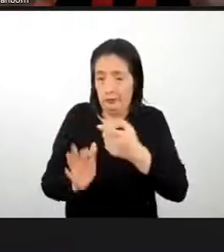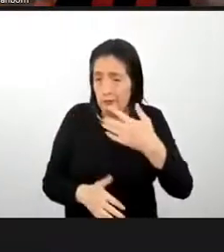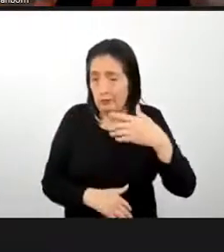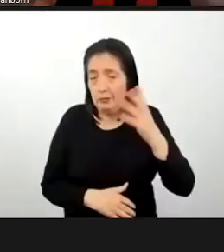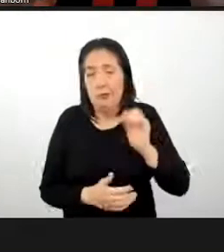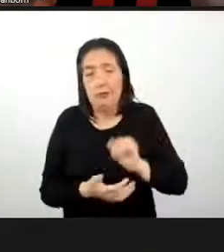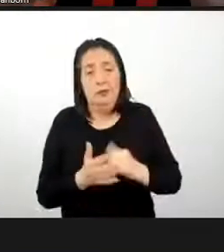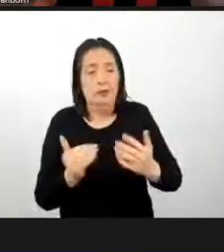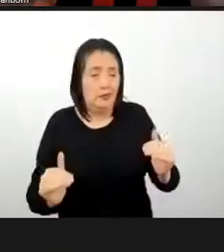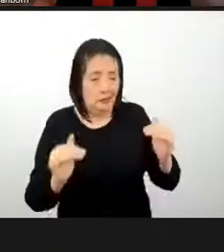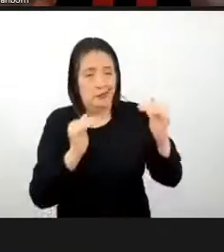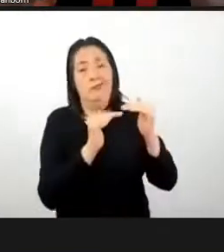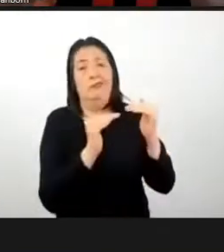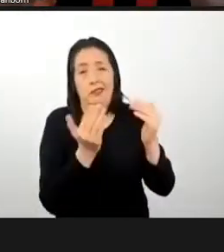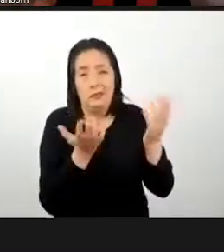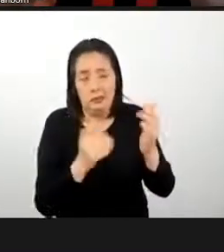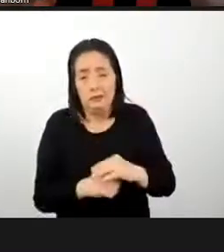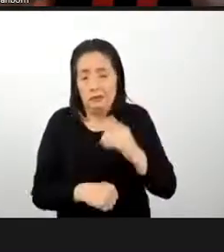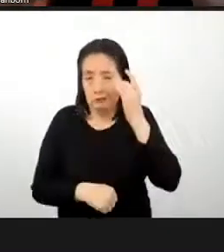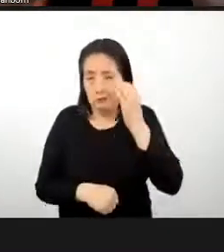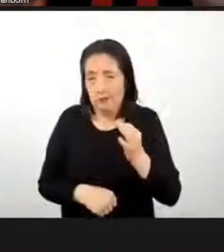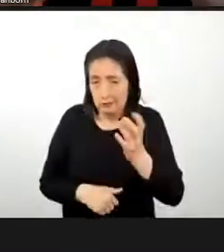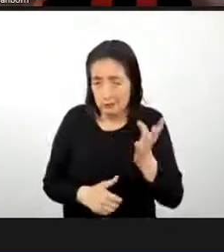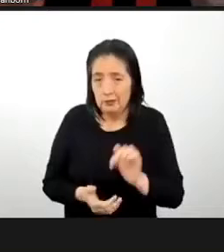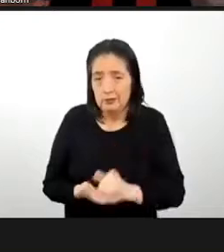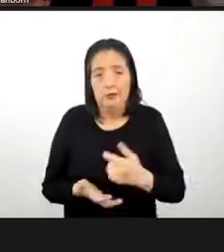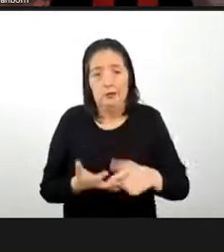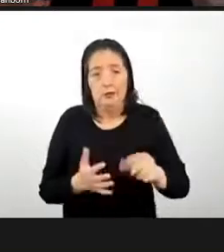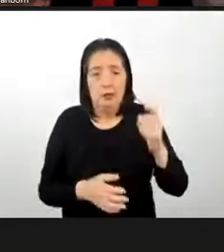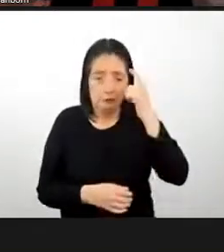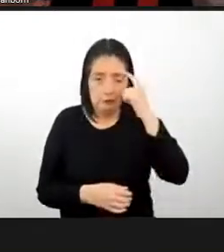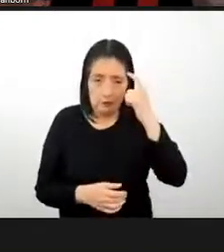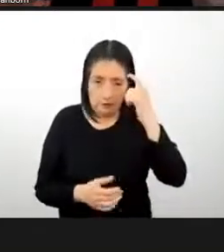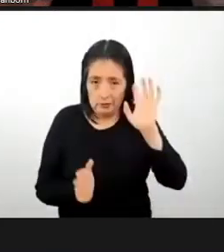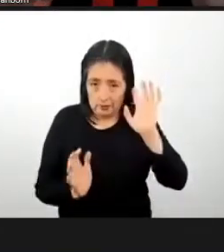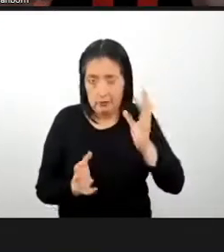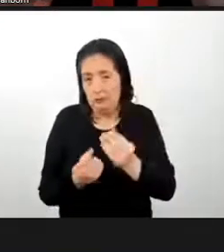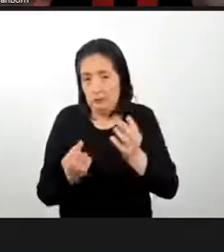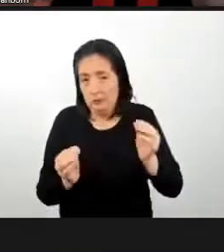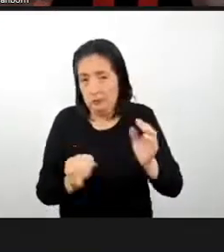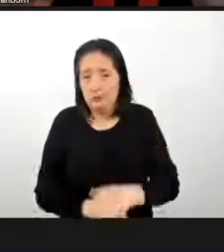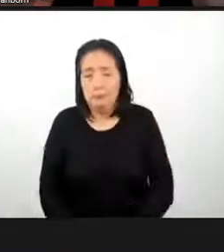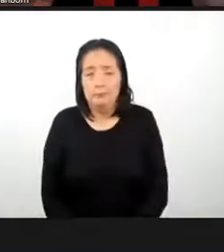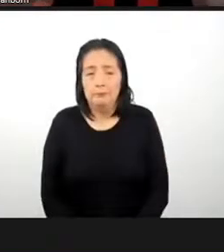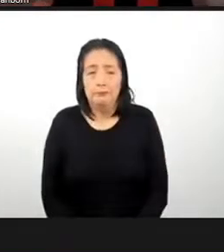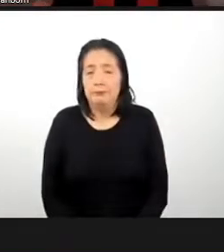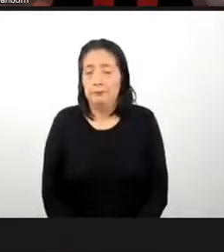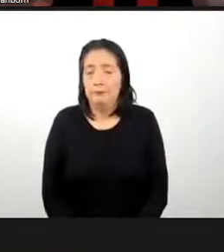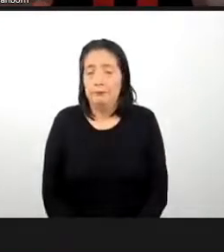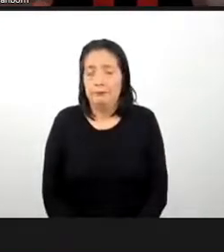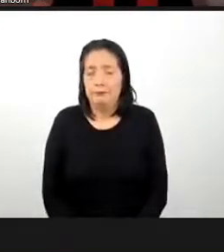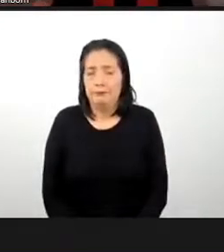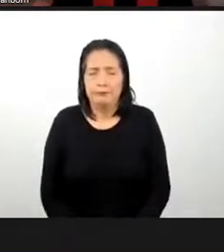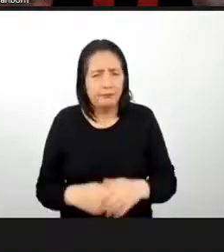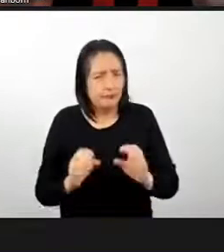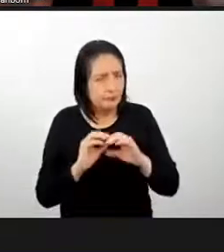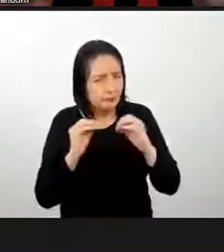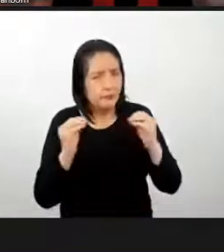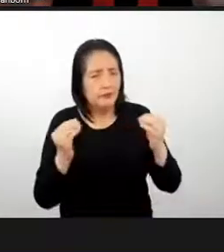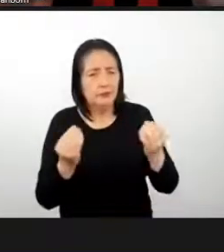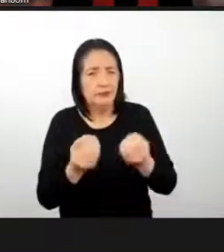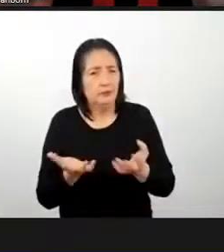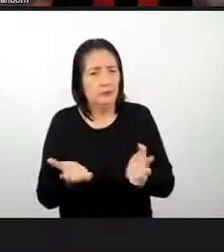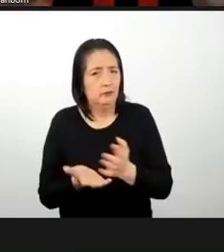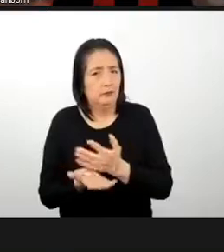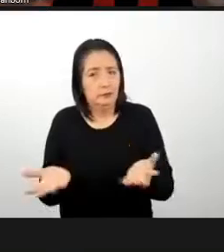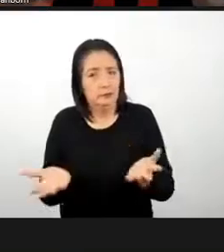de la igualdad, pues creo que hay que repensarla bastante, ¿no? ¿Las instituciones han estado a la altura? Bueno, pues